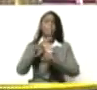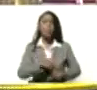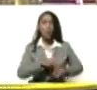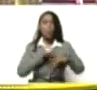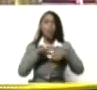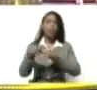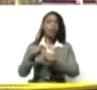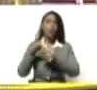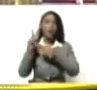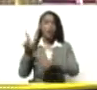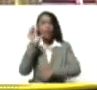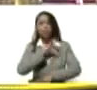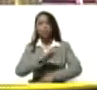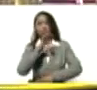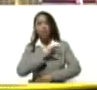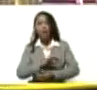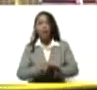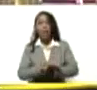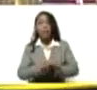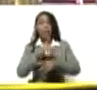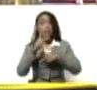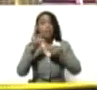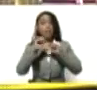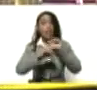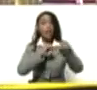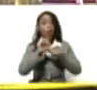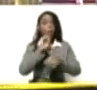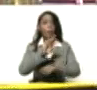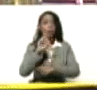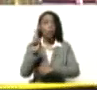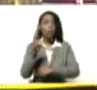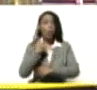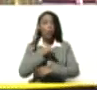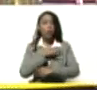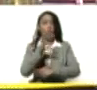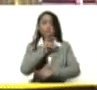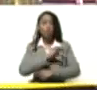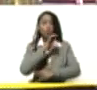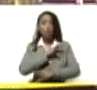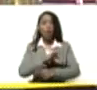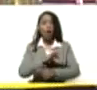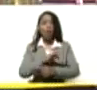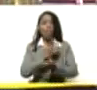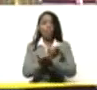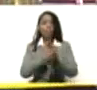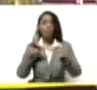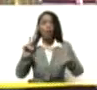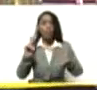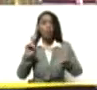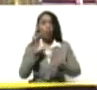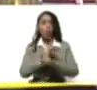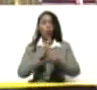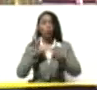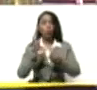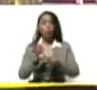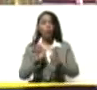imperialismo. Es el socialismo del siglo XXI, nuestro socialismo democrático,